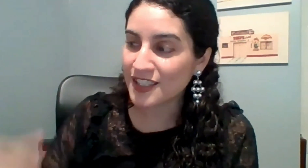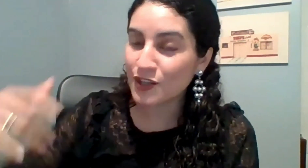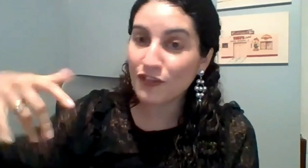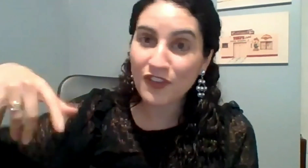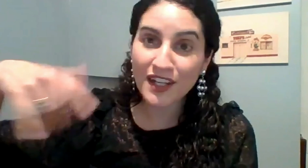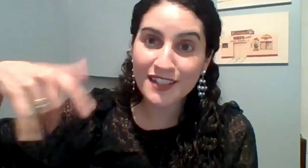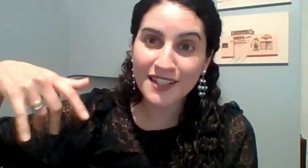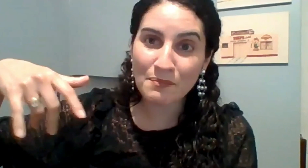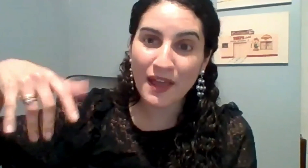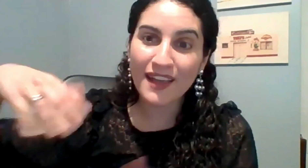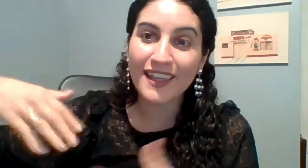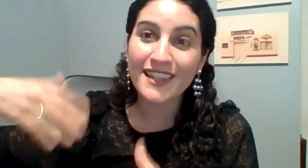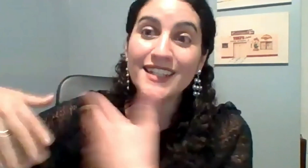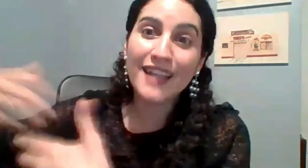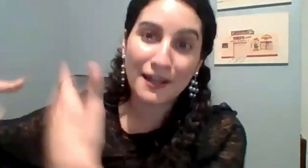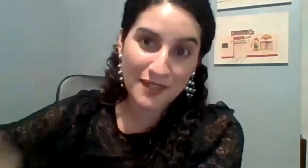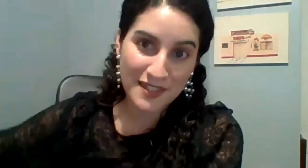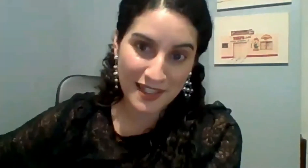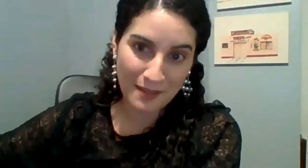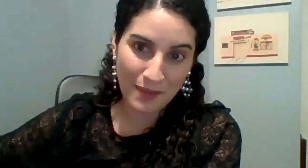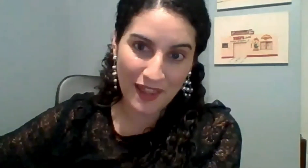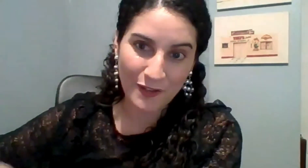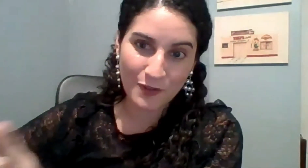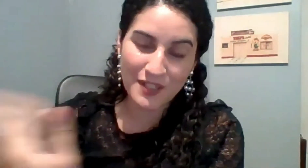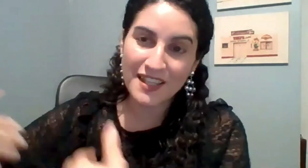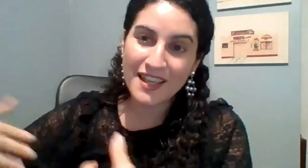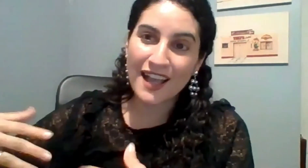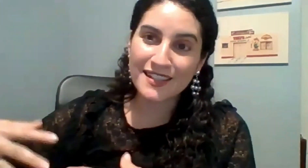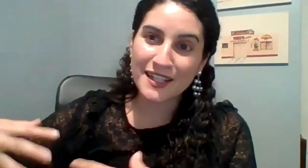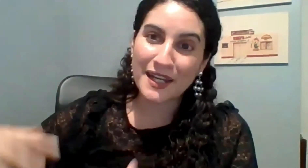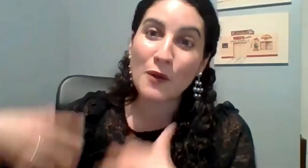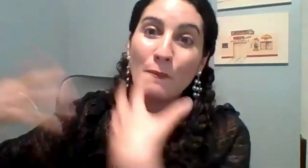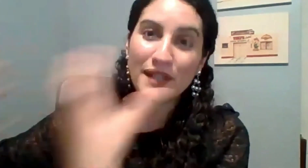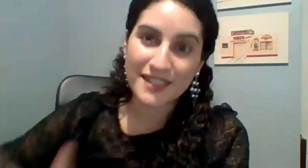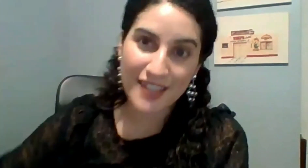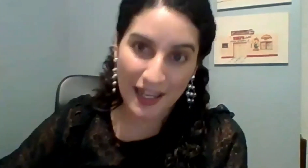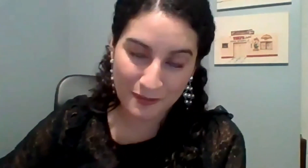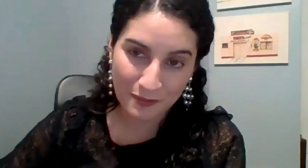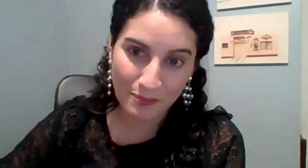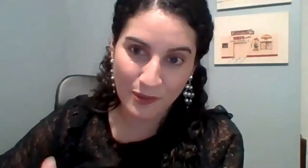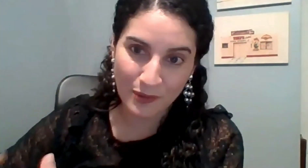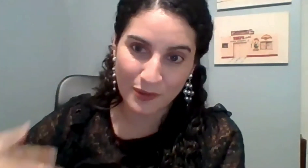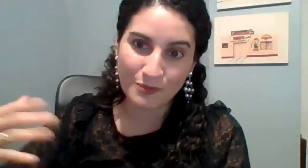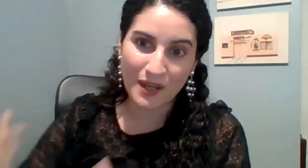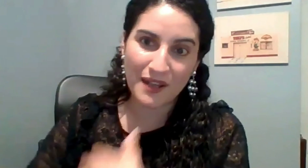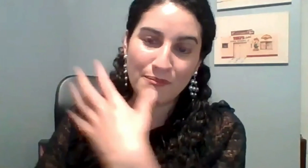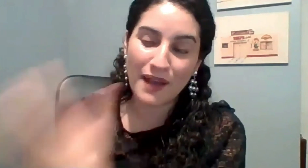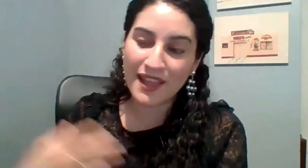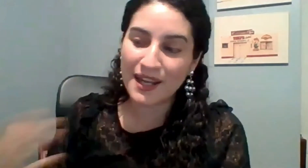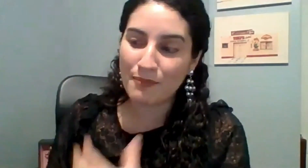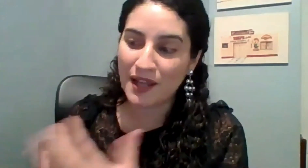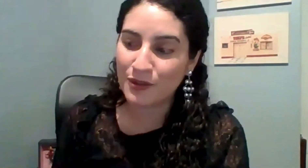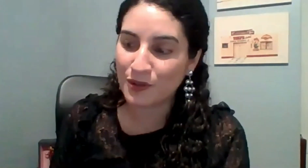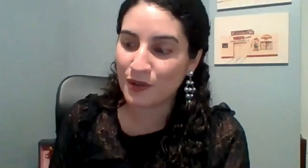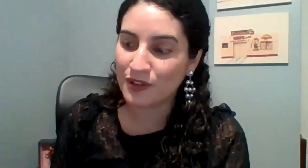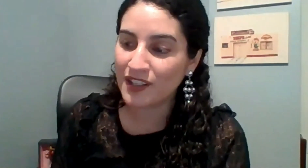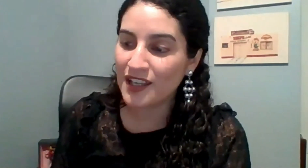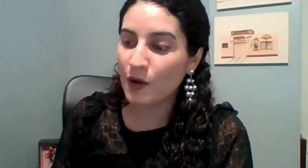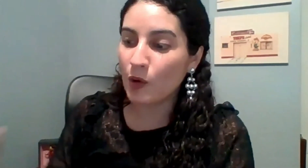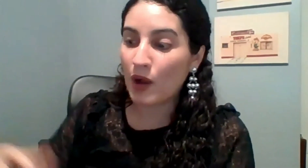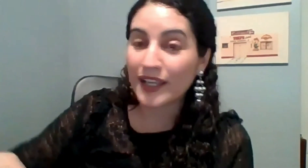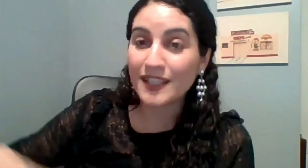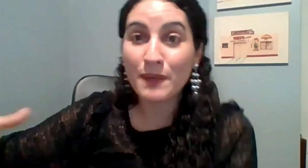a, si yo fuera esta tapada, ¿qué diría esta tapada? ¿No? Es hacerla conversar un poco, ¿no? Va de la mano